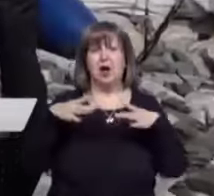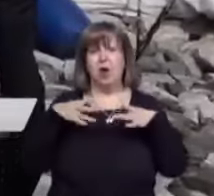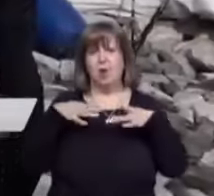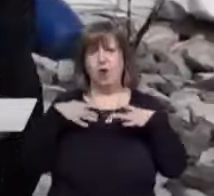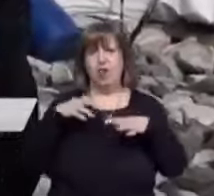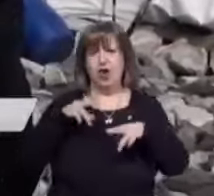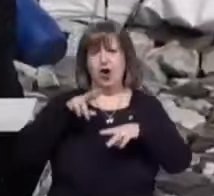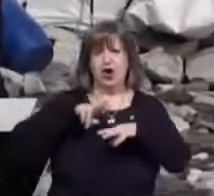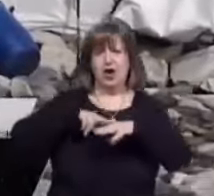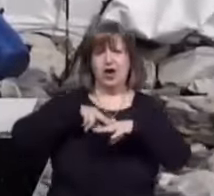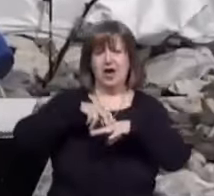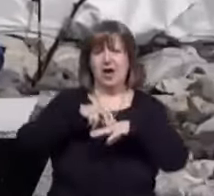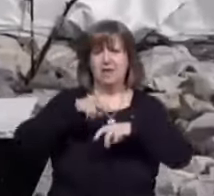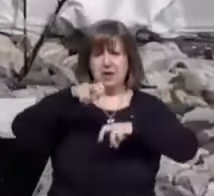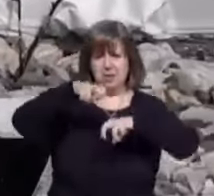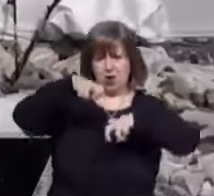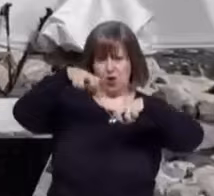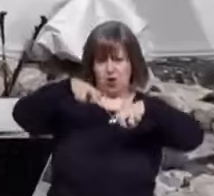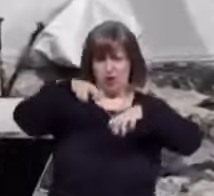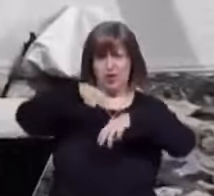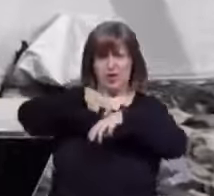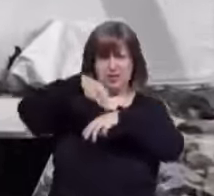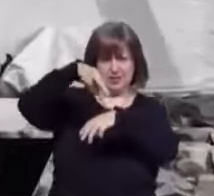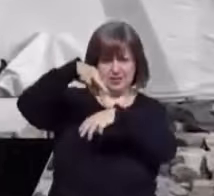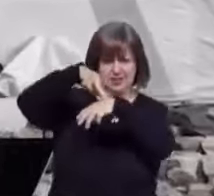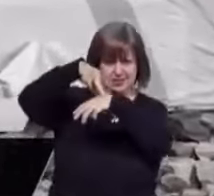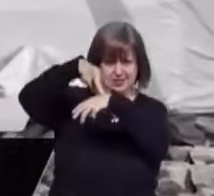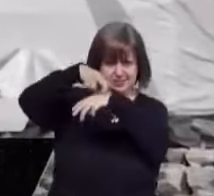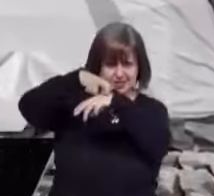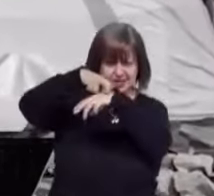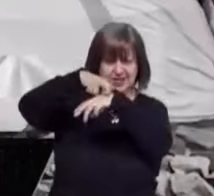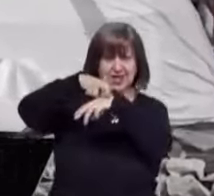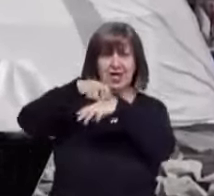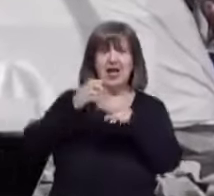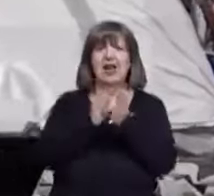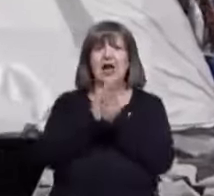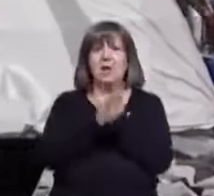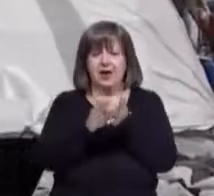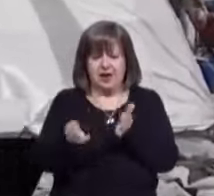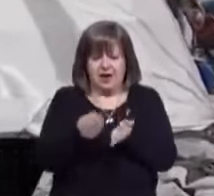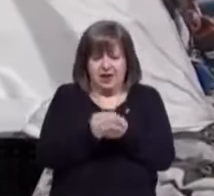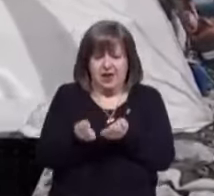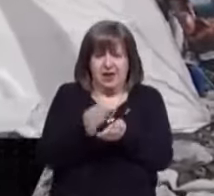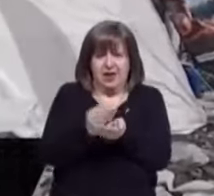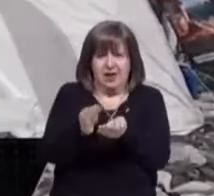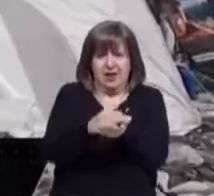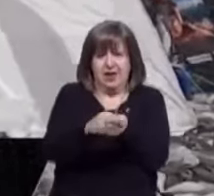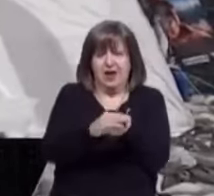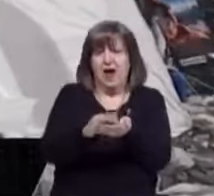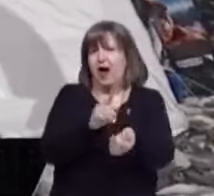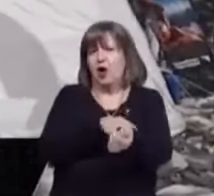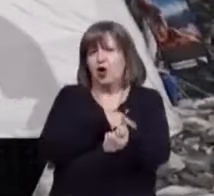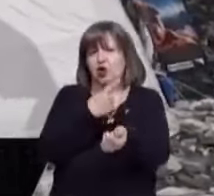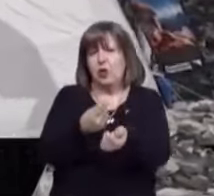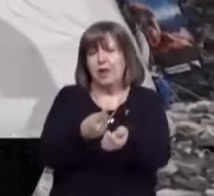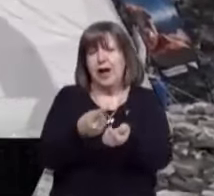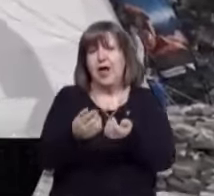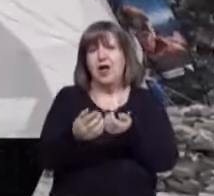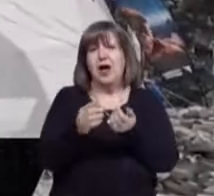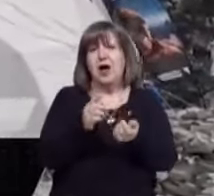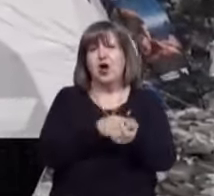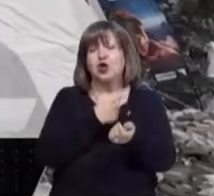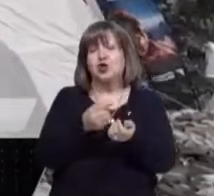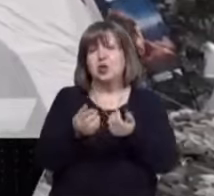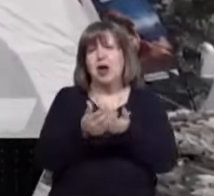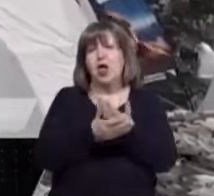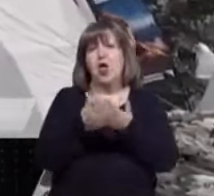ellos estar en cuclillas, sentarse y lavar ahí. Están acostumbrados a que sus pies estén mojados, para